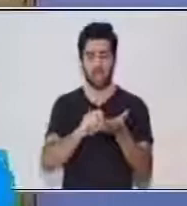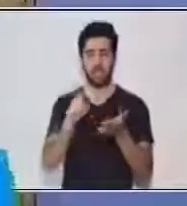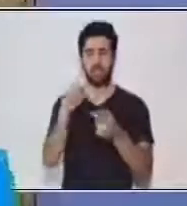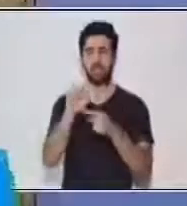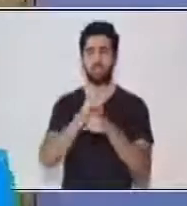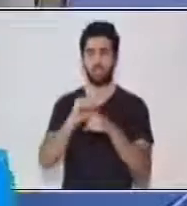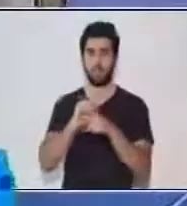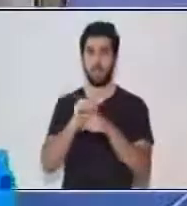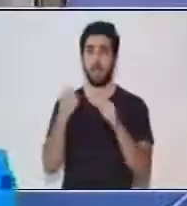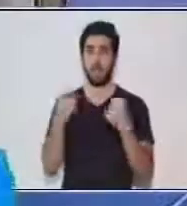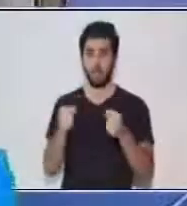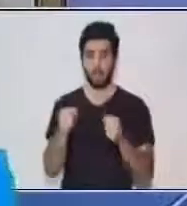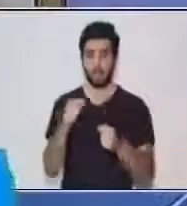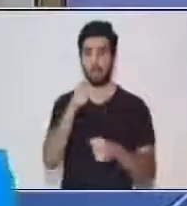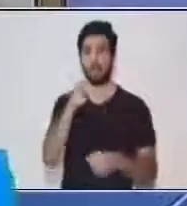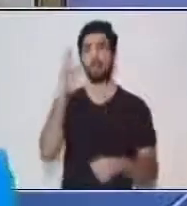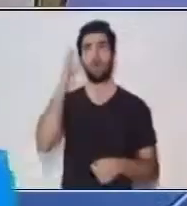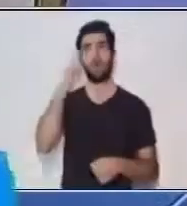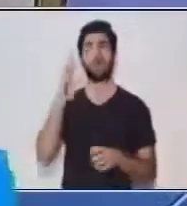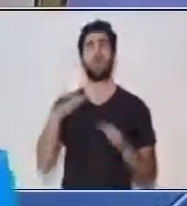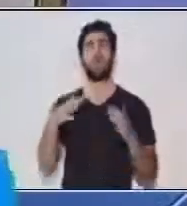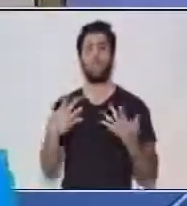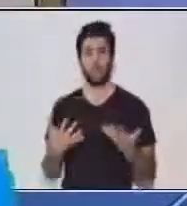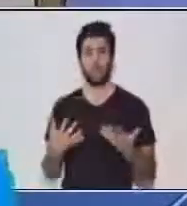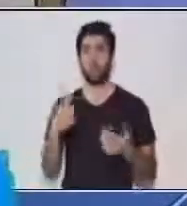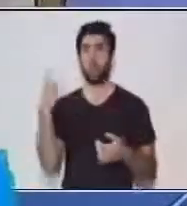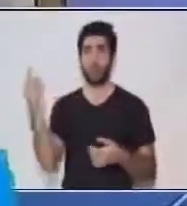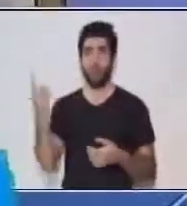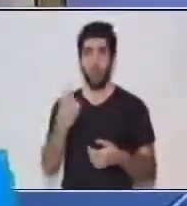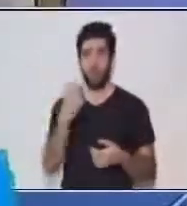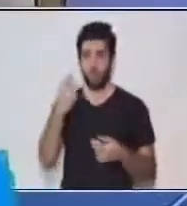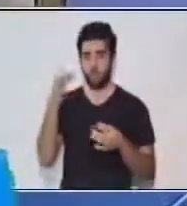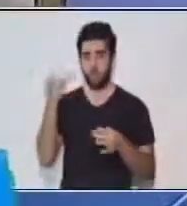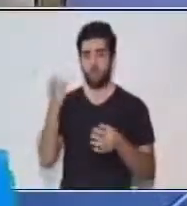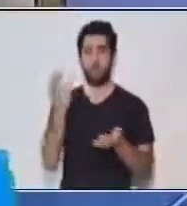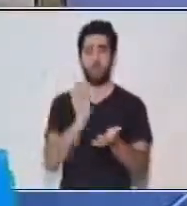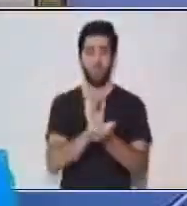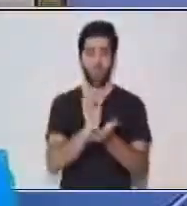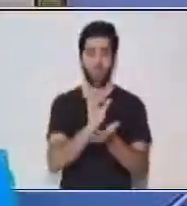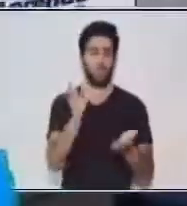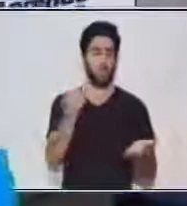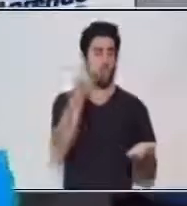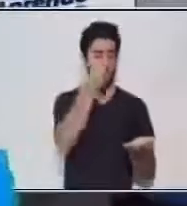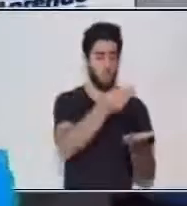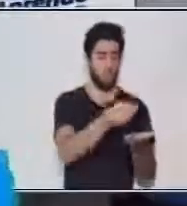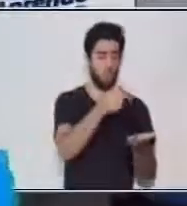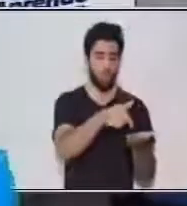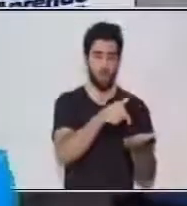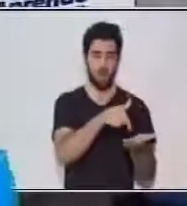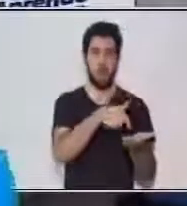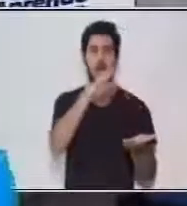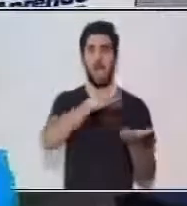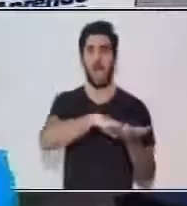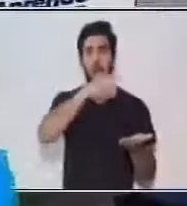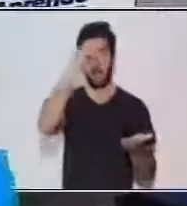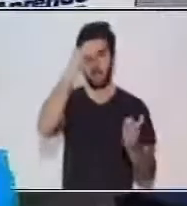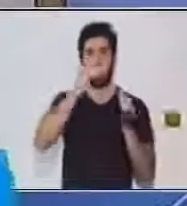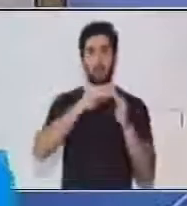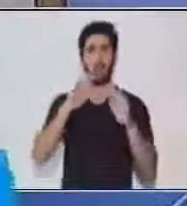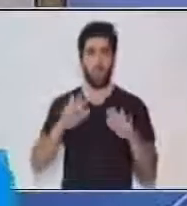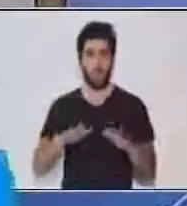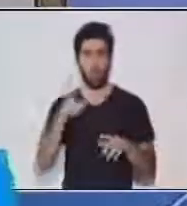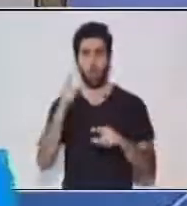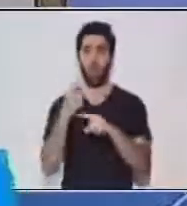realizar. Recuerden guardar todos sus trabajos en su portafolio de Aprendo en Casa y compartan todo lo que